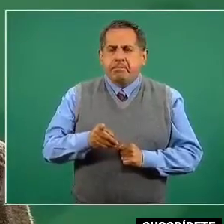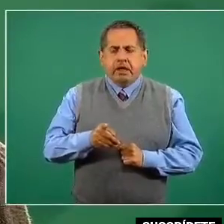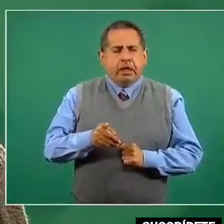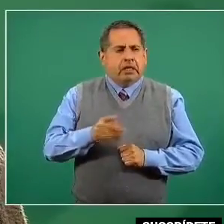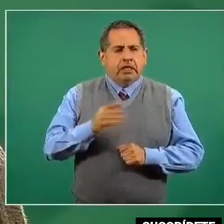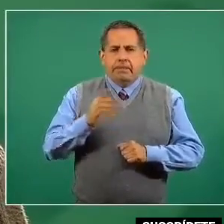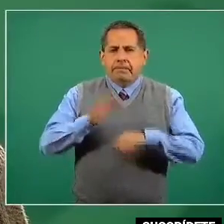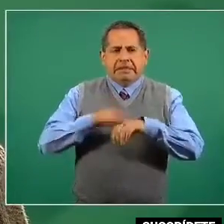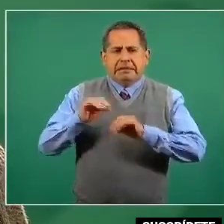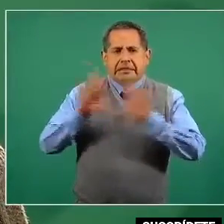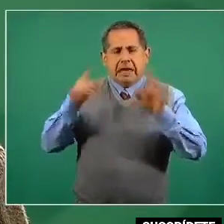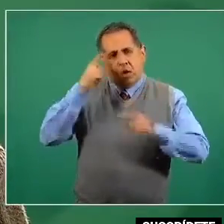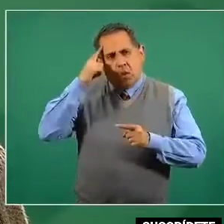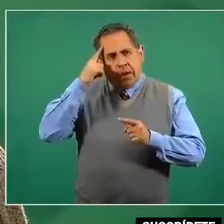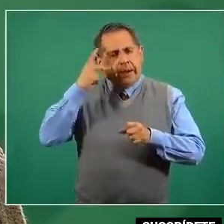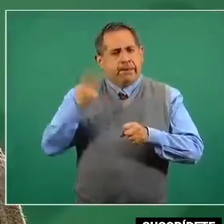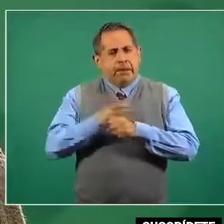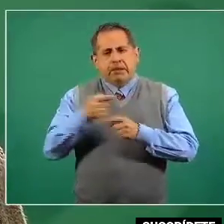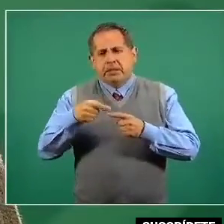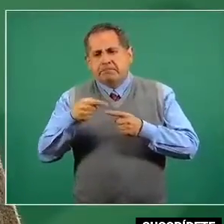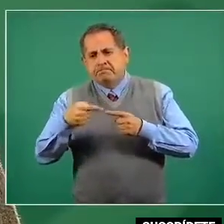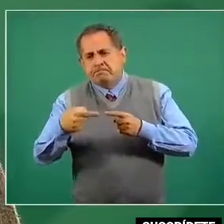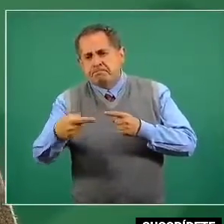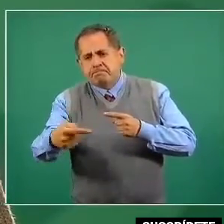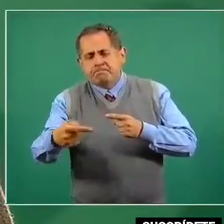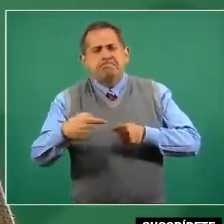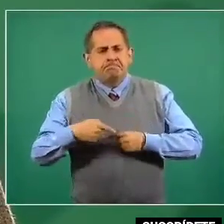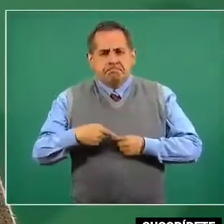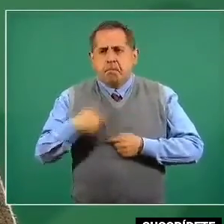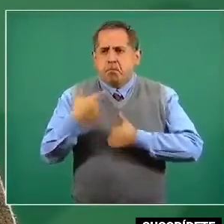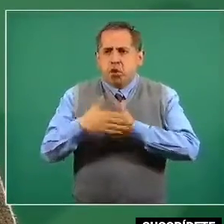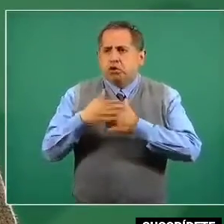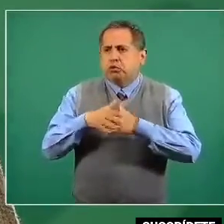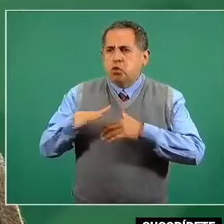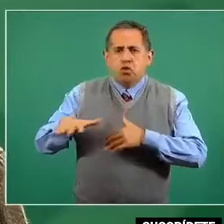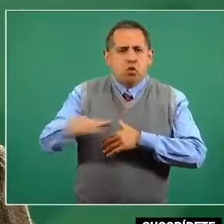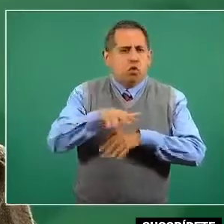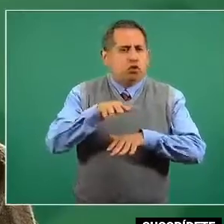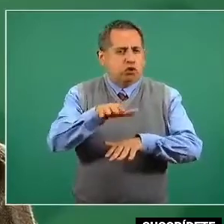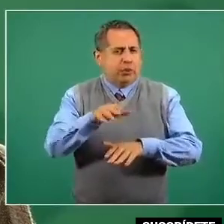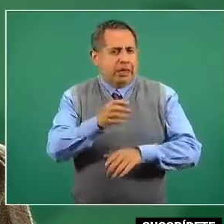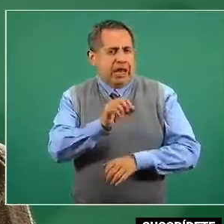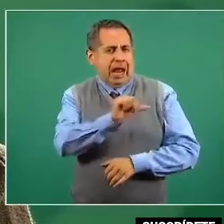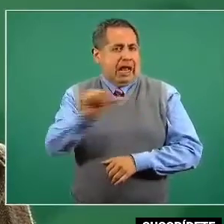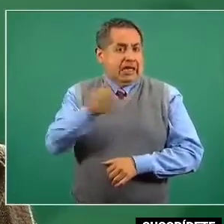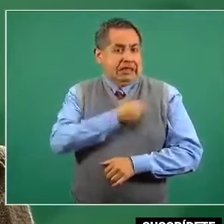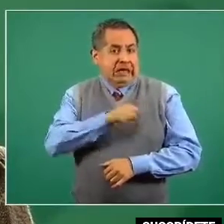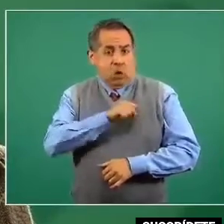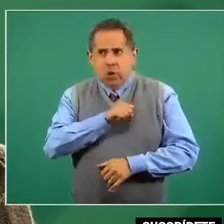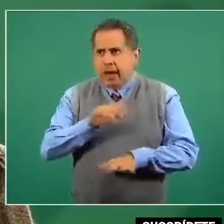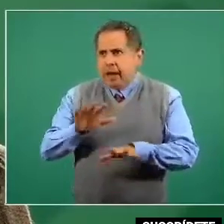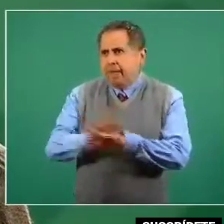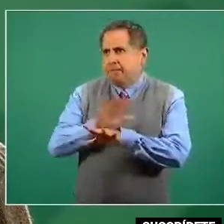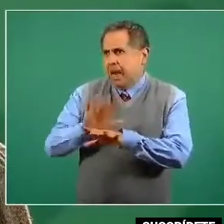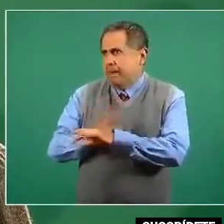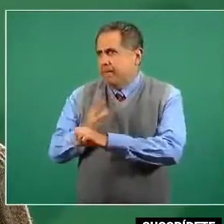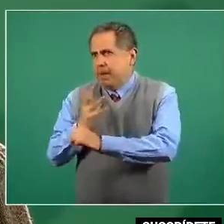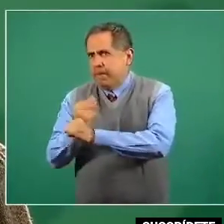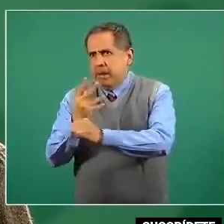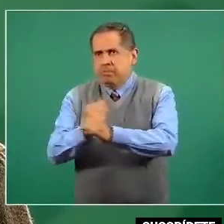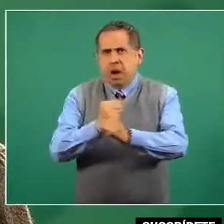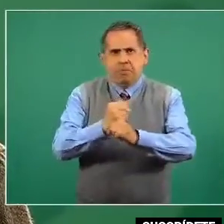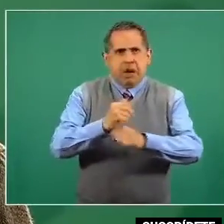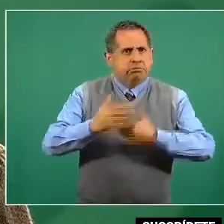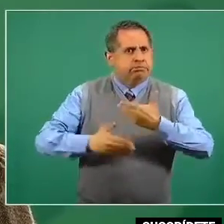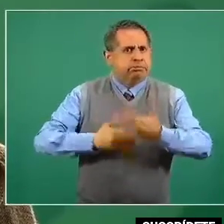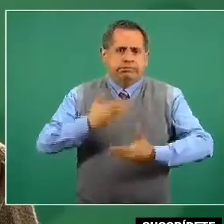ruta clara para transformar el Sistema Nacional de Salud. Ahora, otros aspectos que son importantes